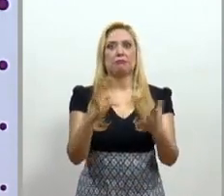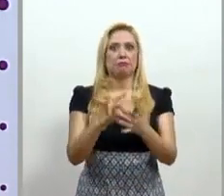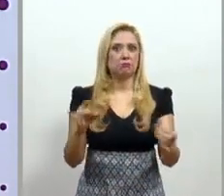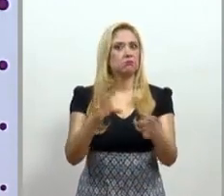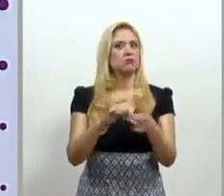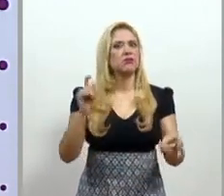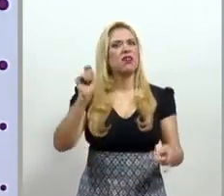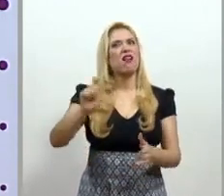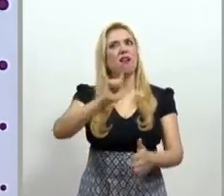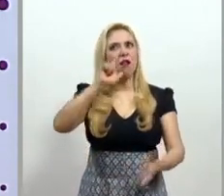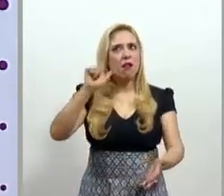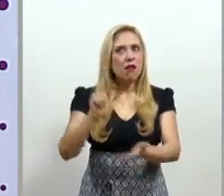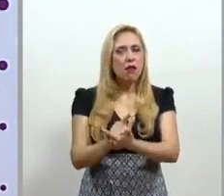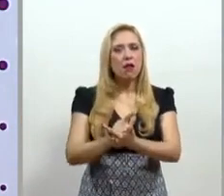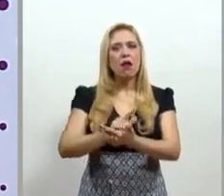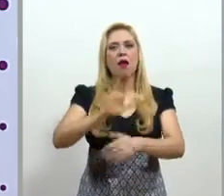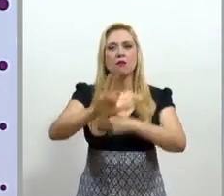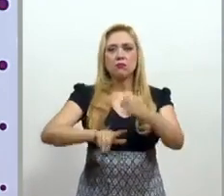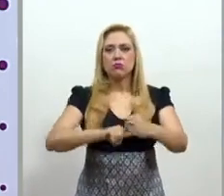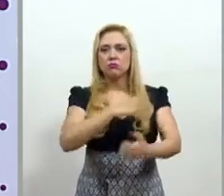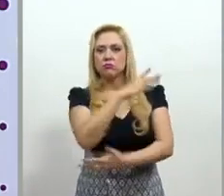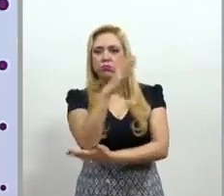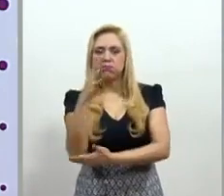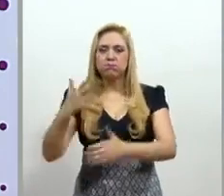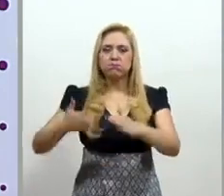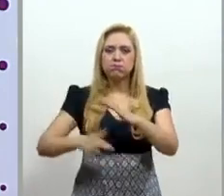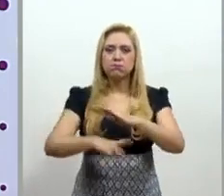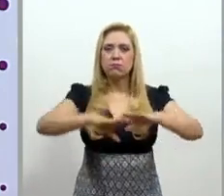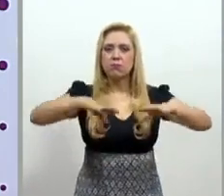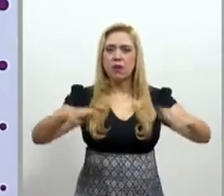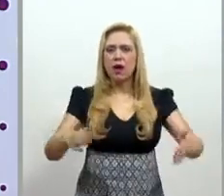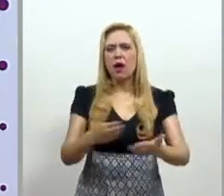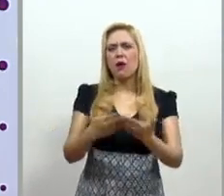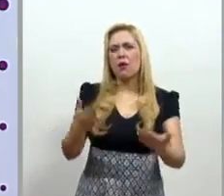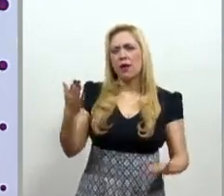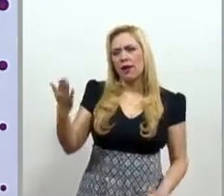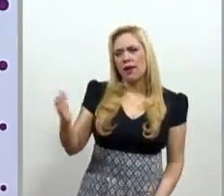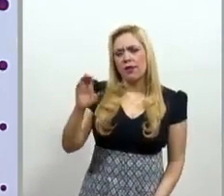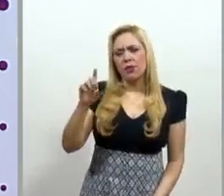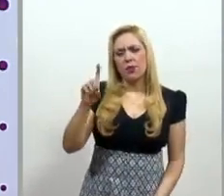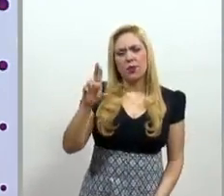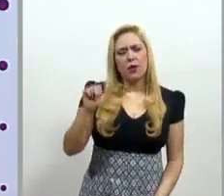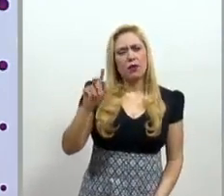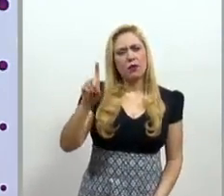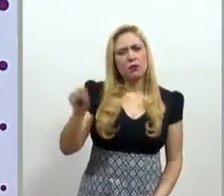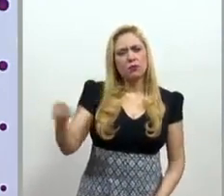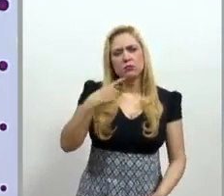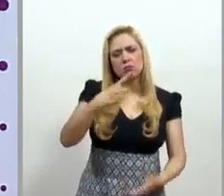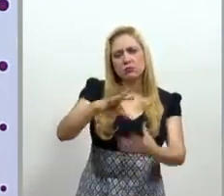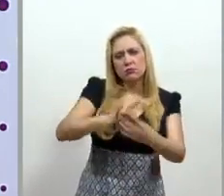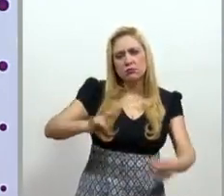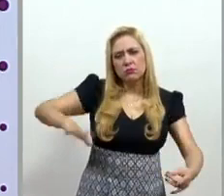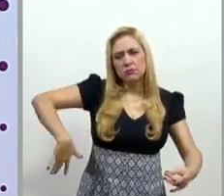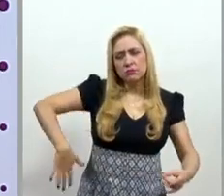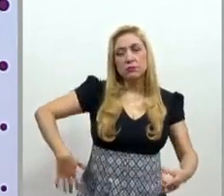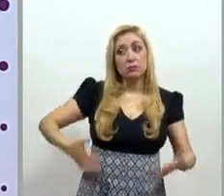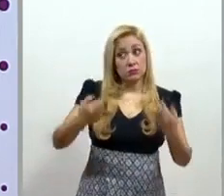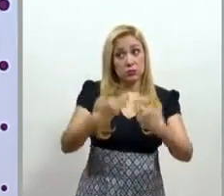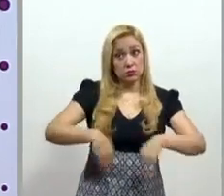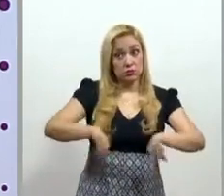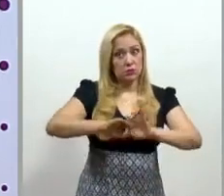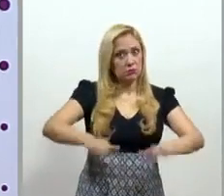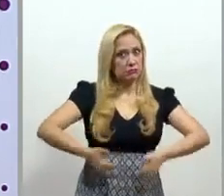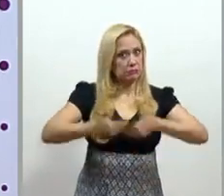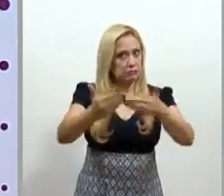medioambiental. Eduardo, me gustaría retomar la conversación contigo y en tu primera intervención mencionaste la importancia de garantizar un acceso a